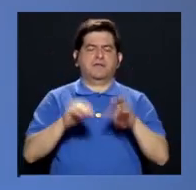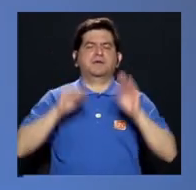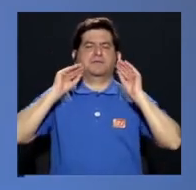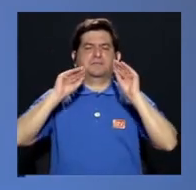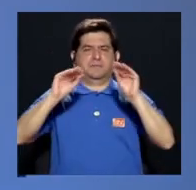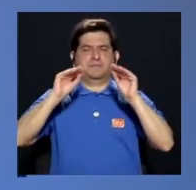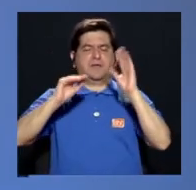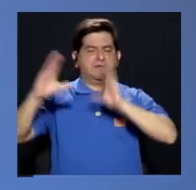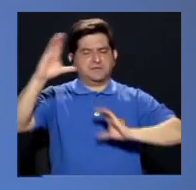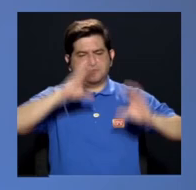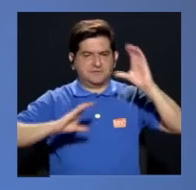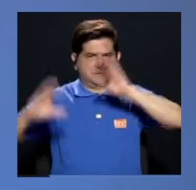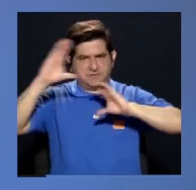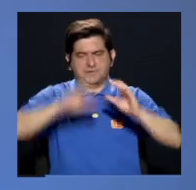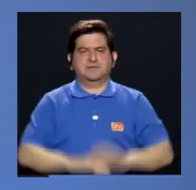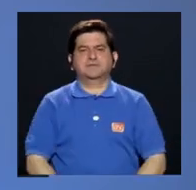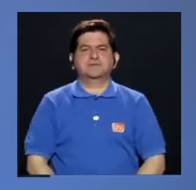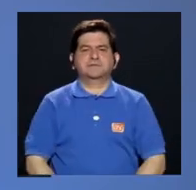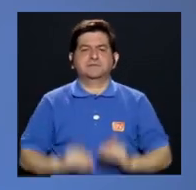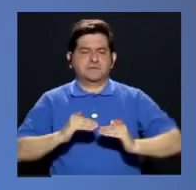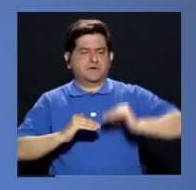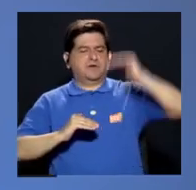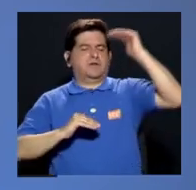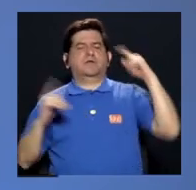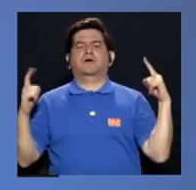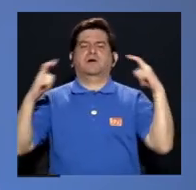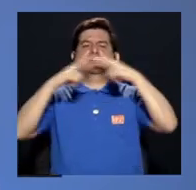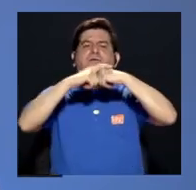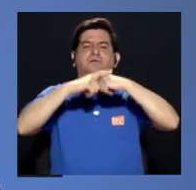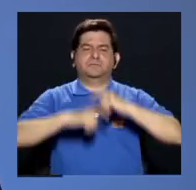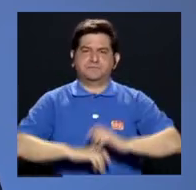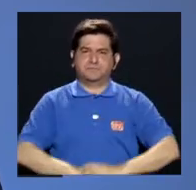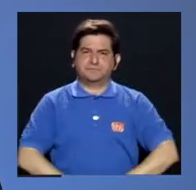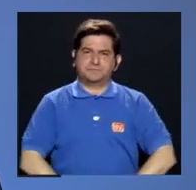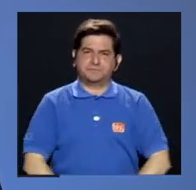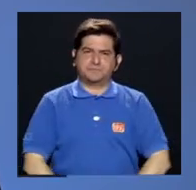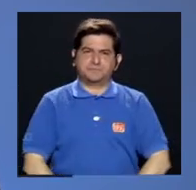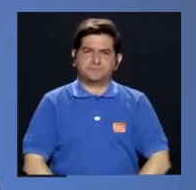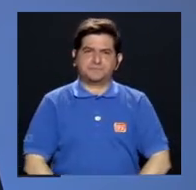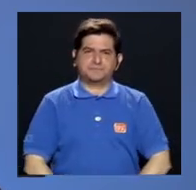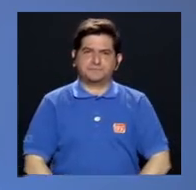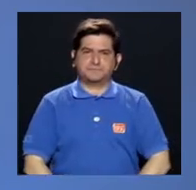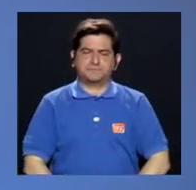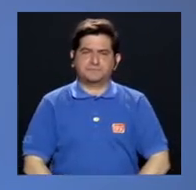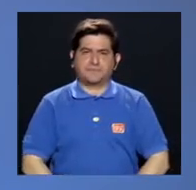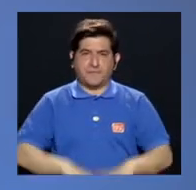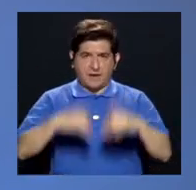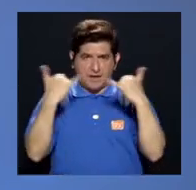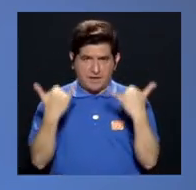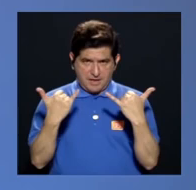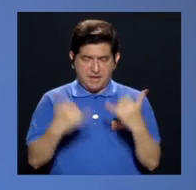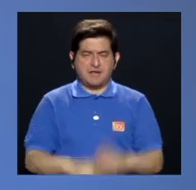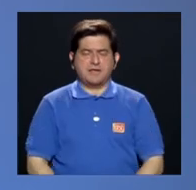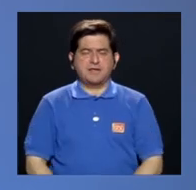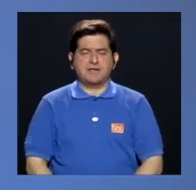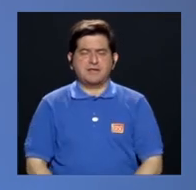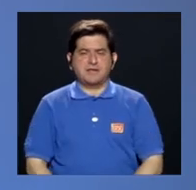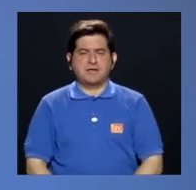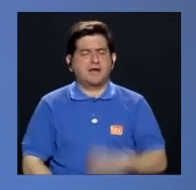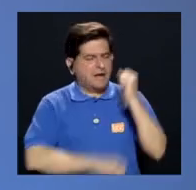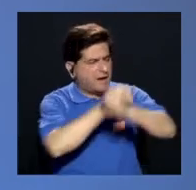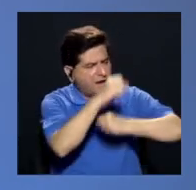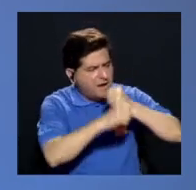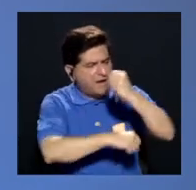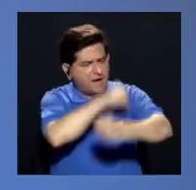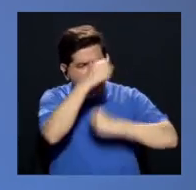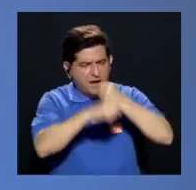académicos, científicos de alta complejidad. Y a lo largo de las décadas, nuestra